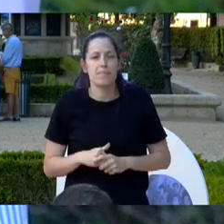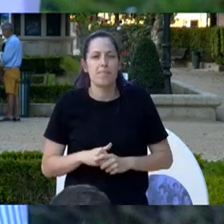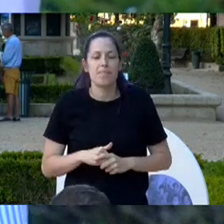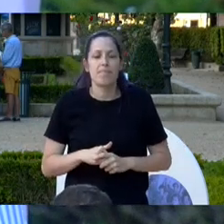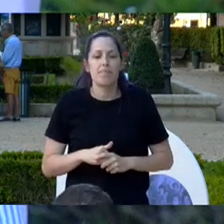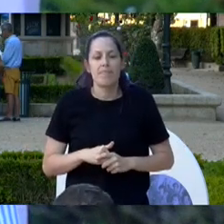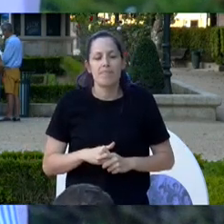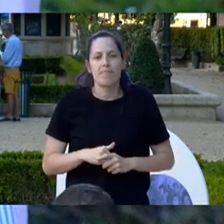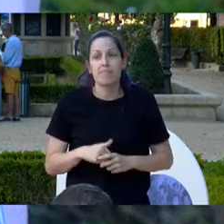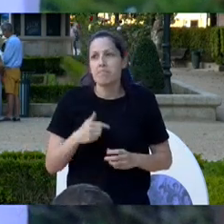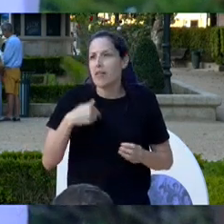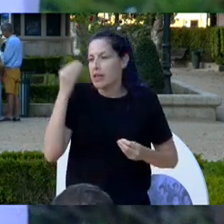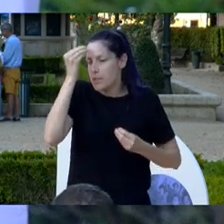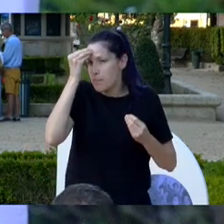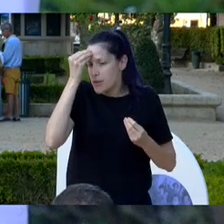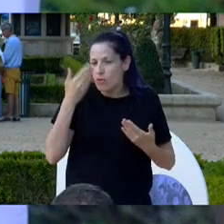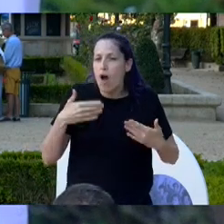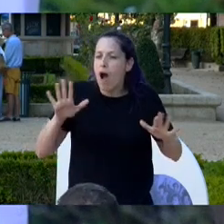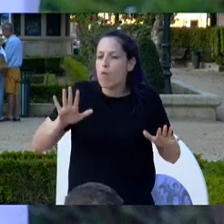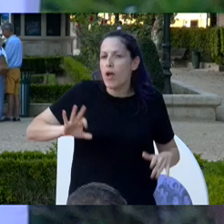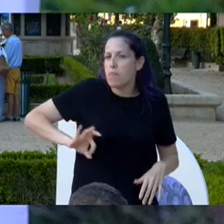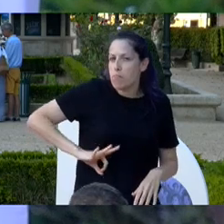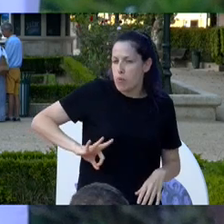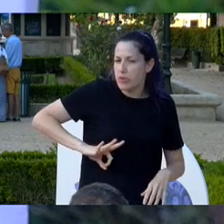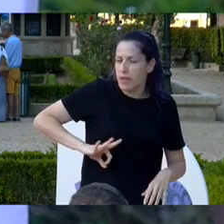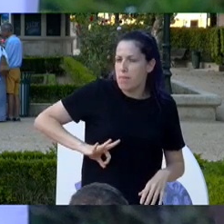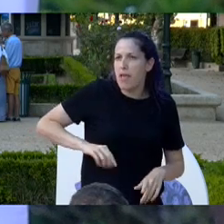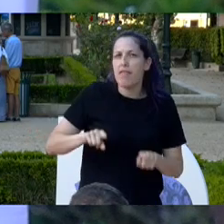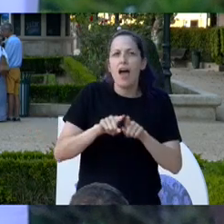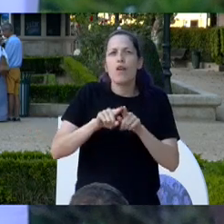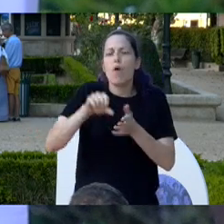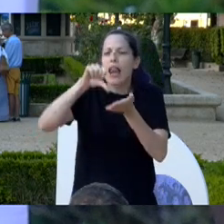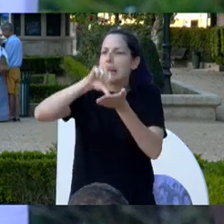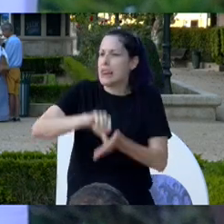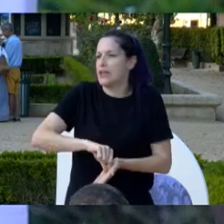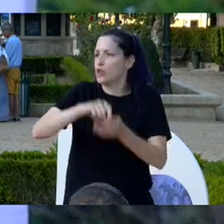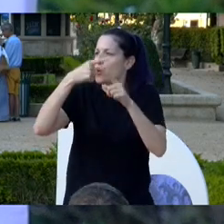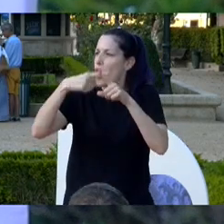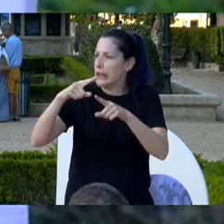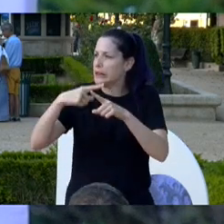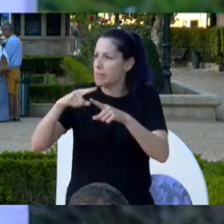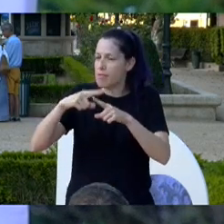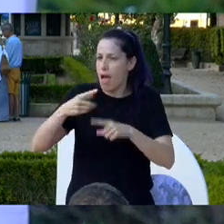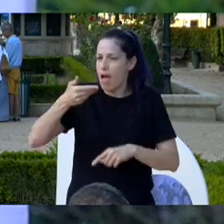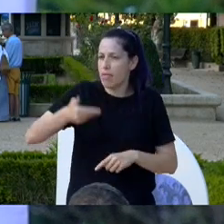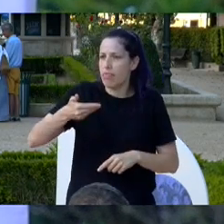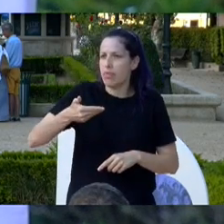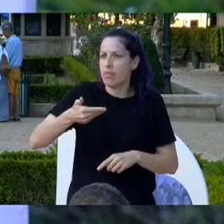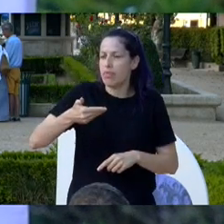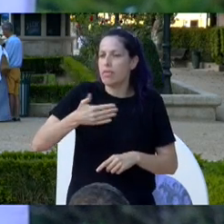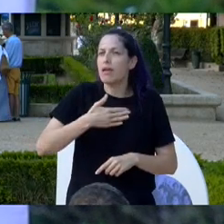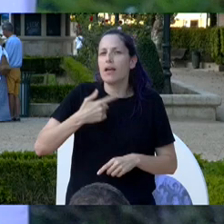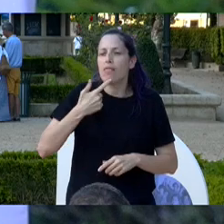Vamos, eu creo que, aínda que Pontevedra foi o centro das súas actividades, aquela Pontevedra dos anos